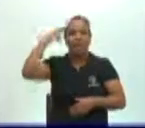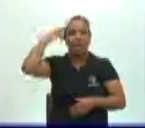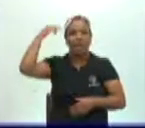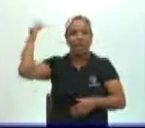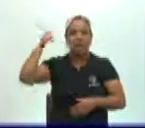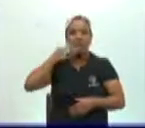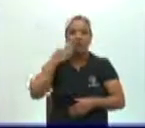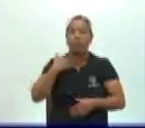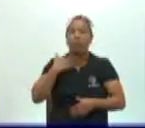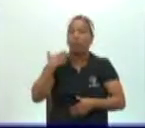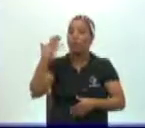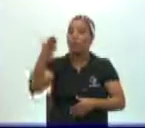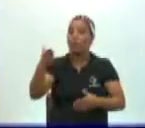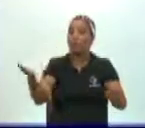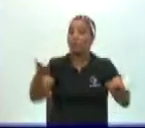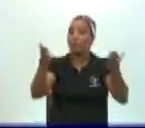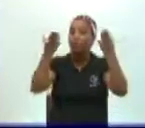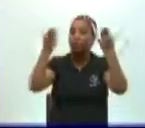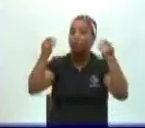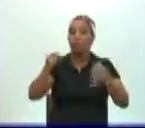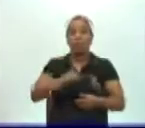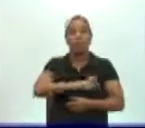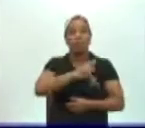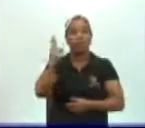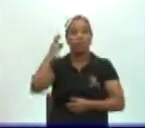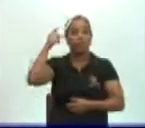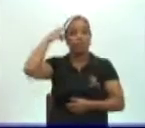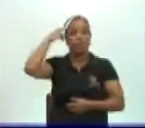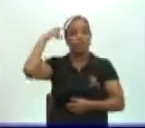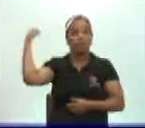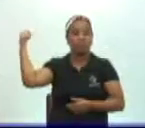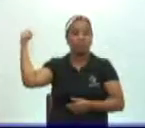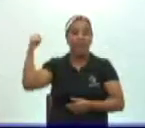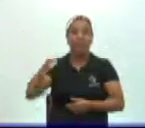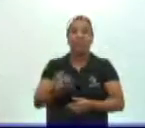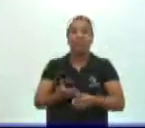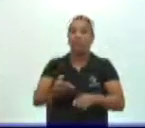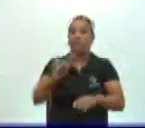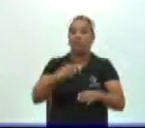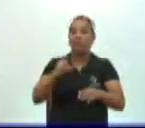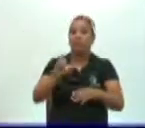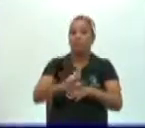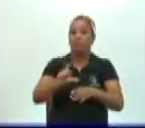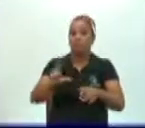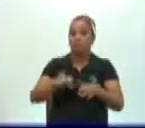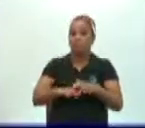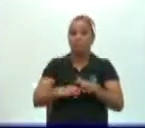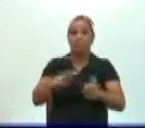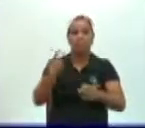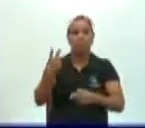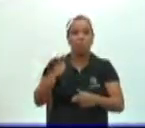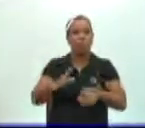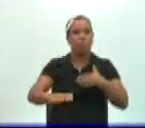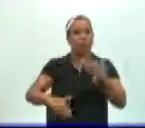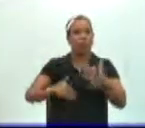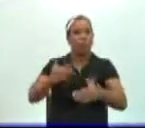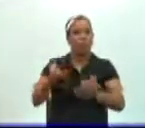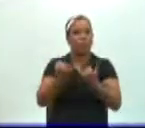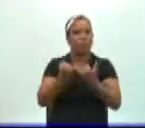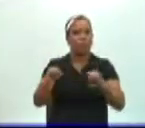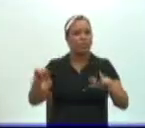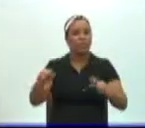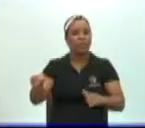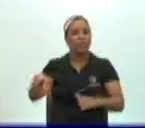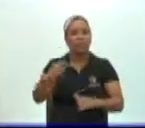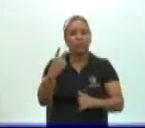al desarrollo de la revolución anticolonial. Este segundo proceso independentista que usted va a estudiar en la segunda clase